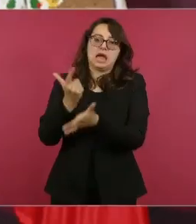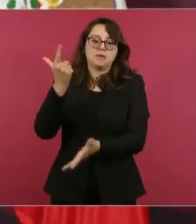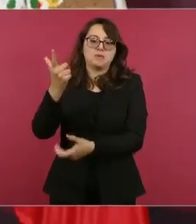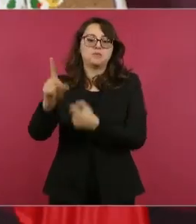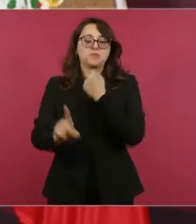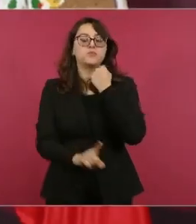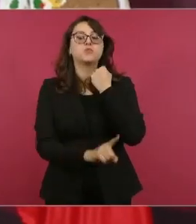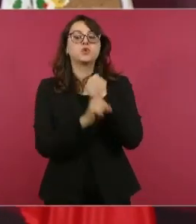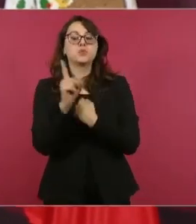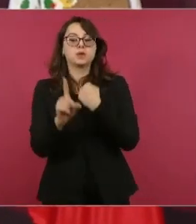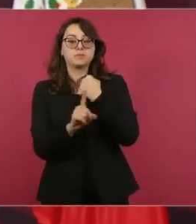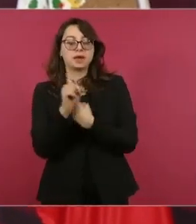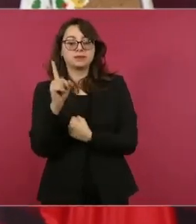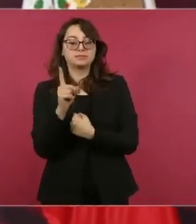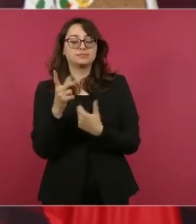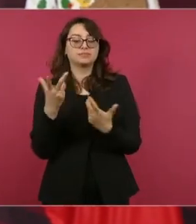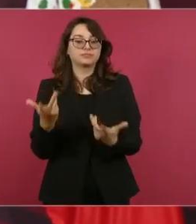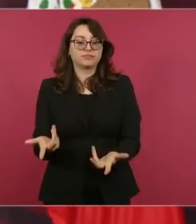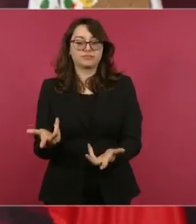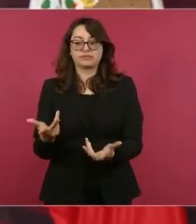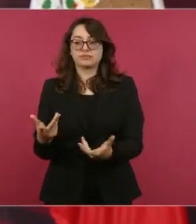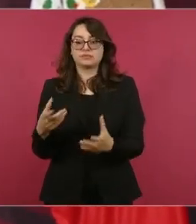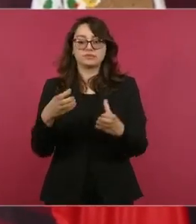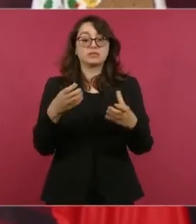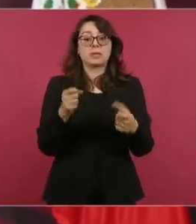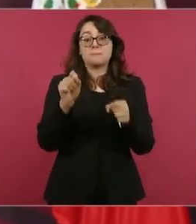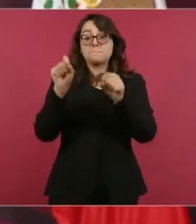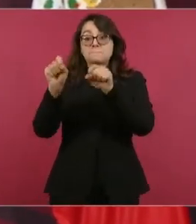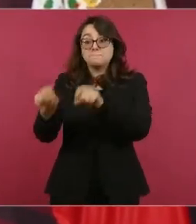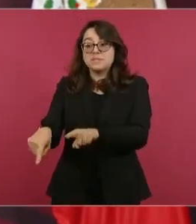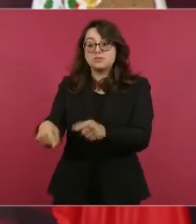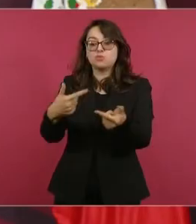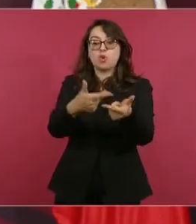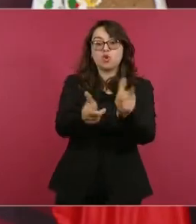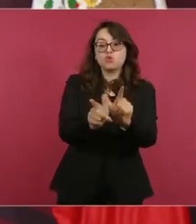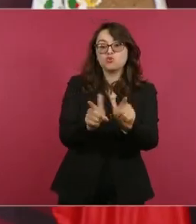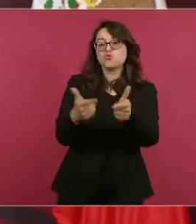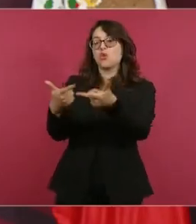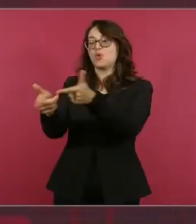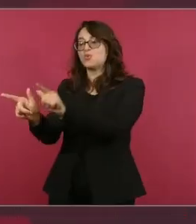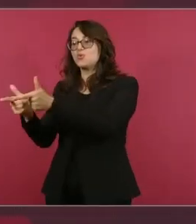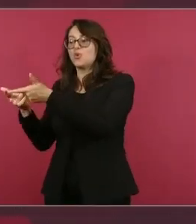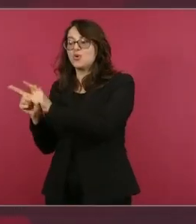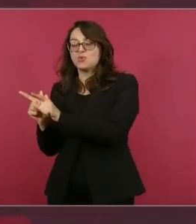pues se fueron generando rivalidades, ¿no?, en el tiempo.